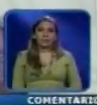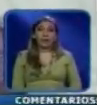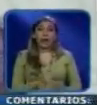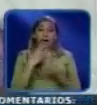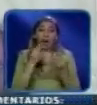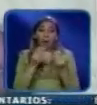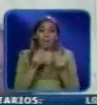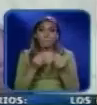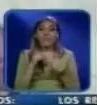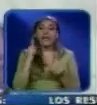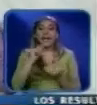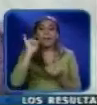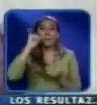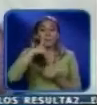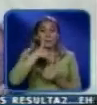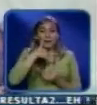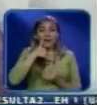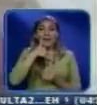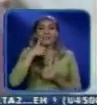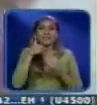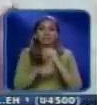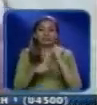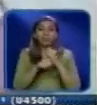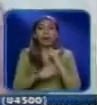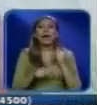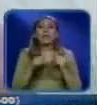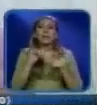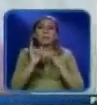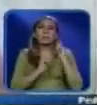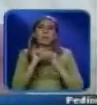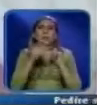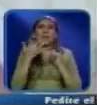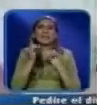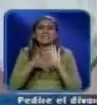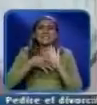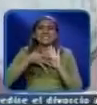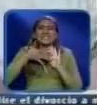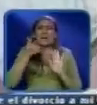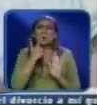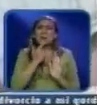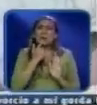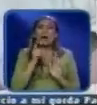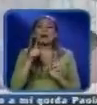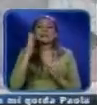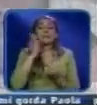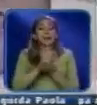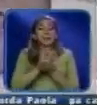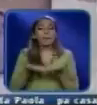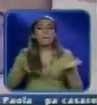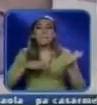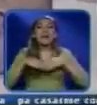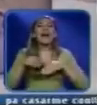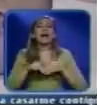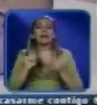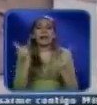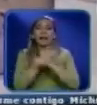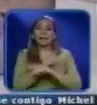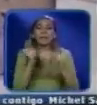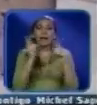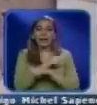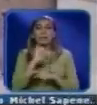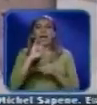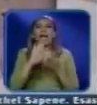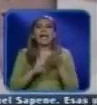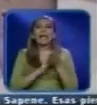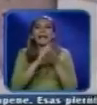bacterias de la orina y las heces irritan la piel del bebé. Por eso debe cambiar el pañal frecuentemente y usar una crema a base de óxido de